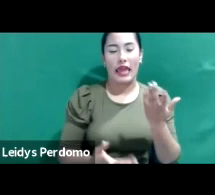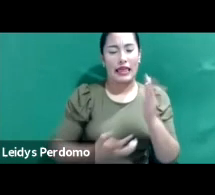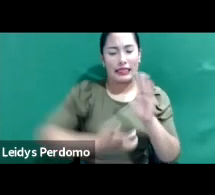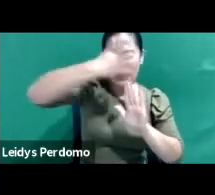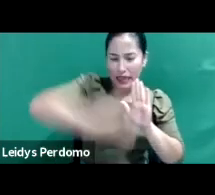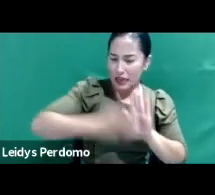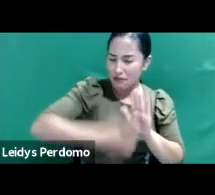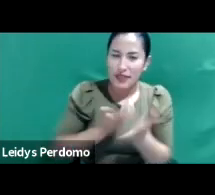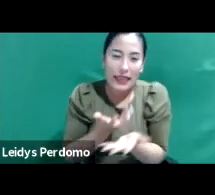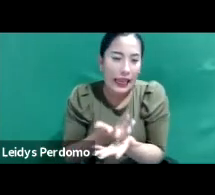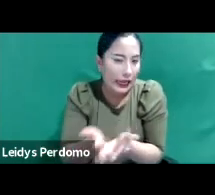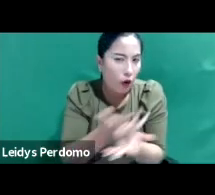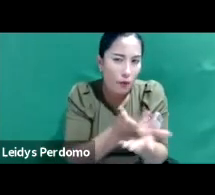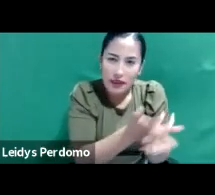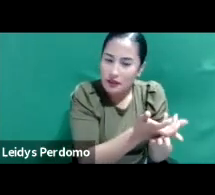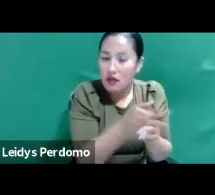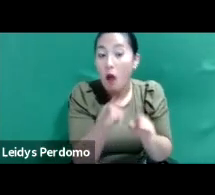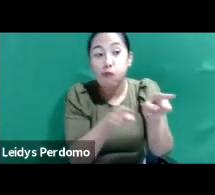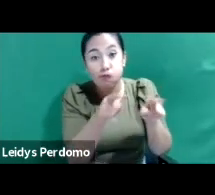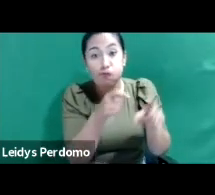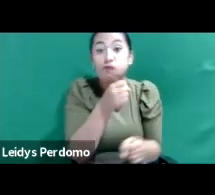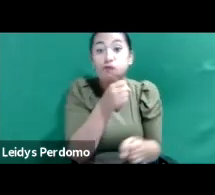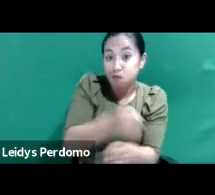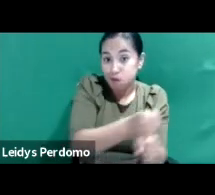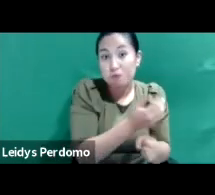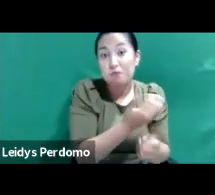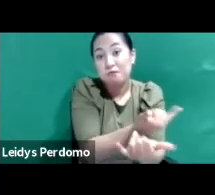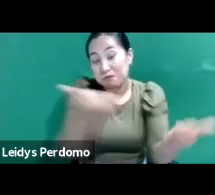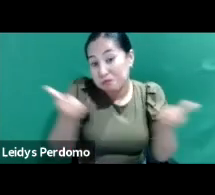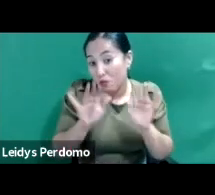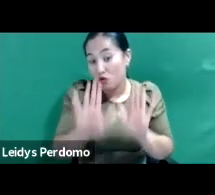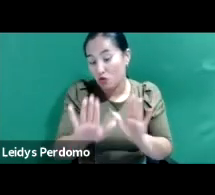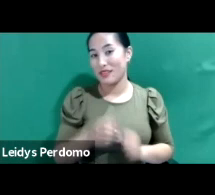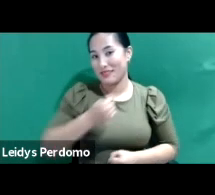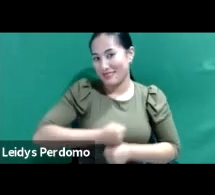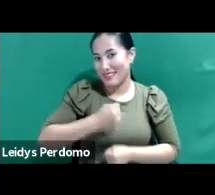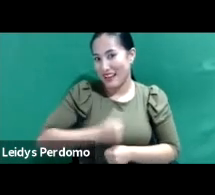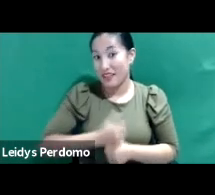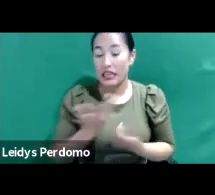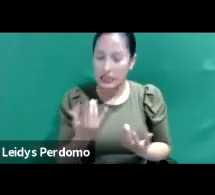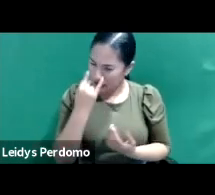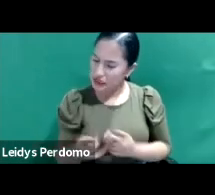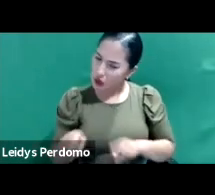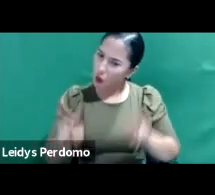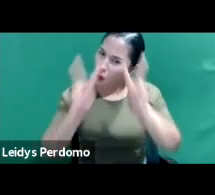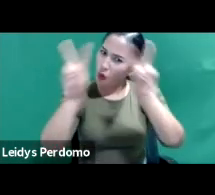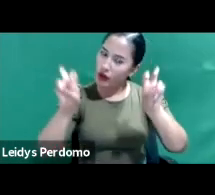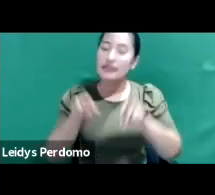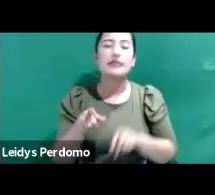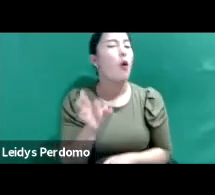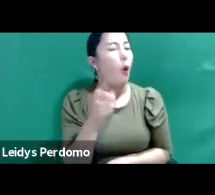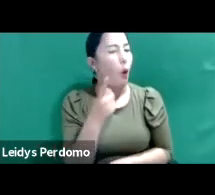recomendación para todas las personas que trabajan también, pues todos ustedes trabajan y les interesa este tema, y es que siempre